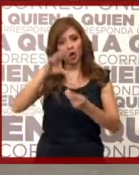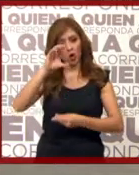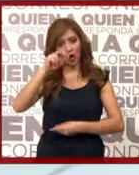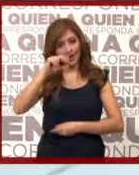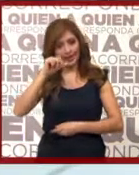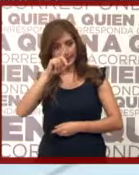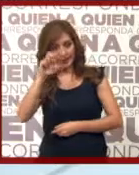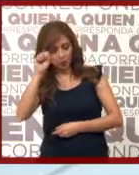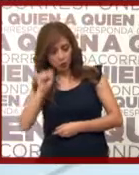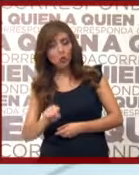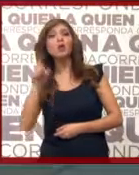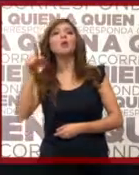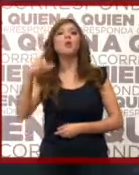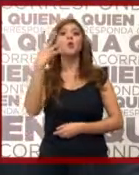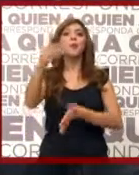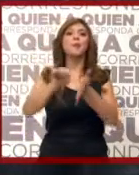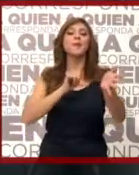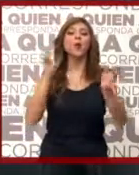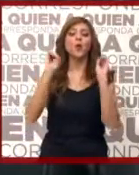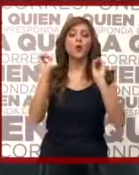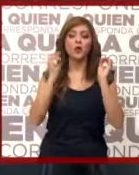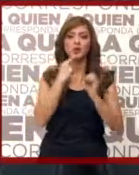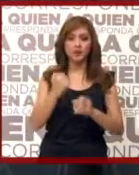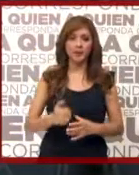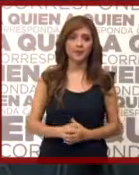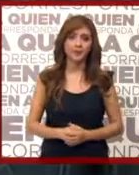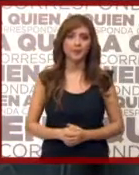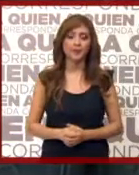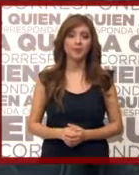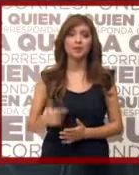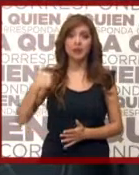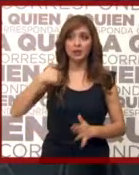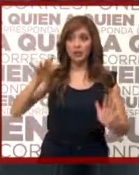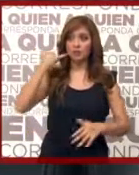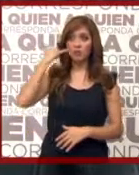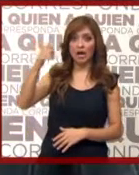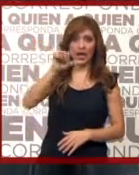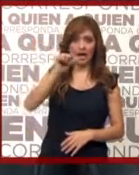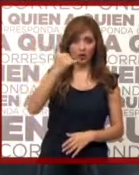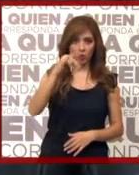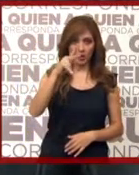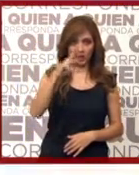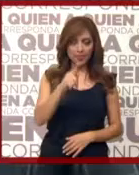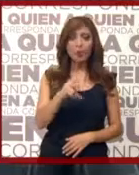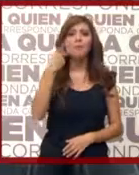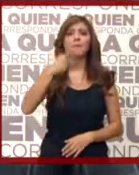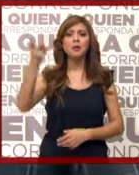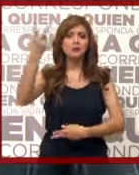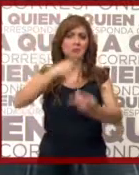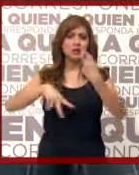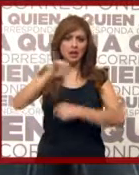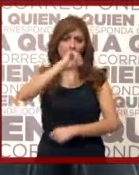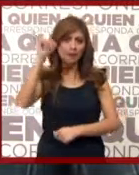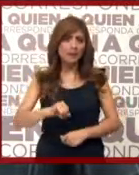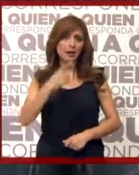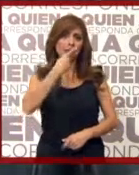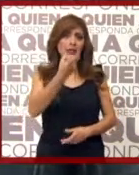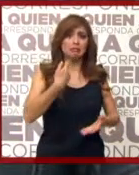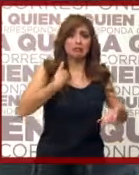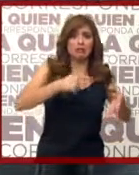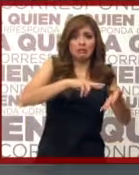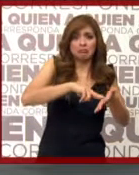tiene 4 meses sin funcionar. Una lámpara que reporté al ayuntamiento y nunca jamás han vuelto a venir. Me dijeron que con un ingeniero Ferreira,